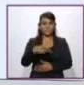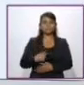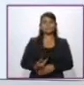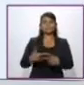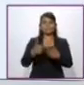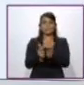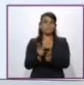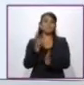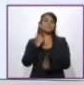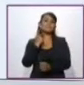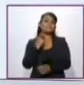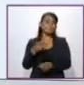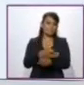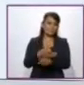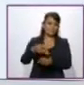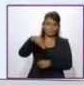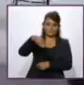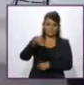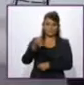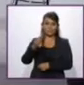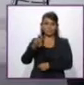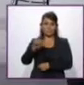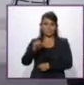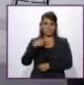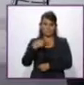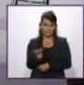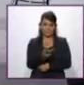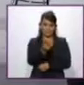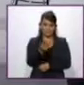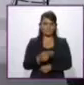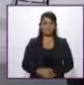Morena. Candidata, la pregunta es la siguiente: